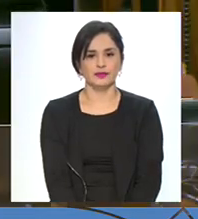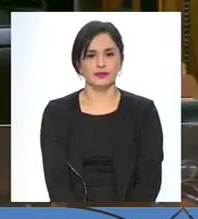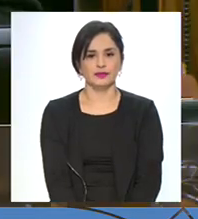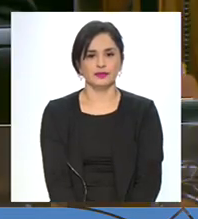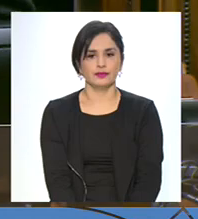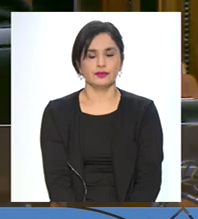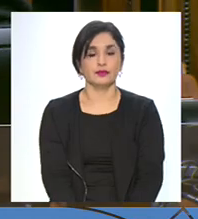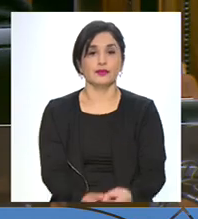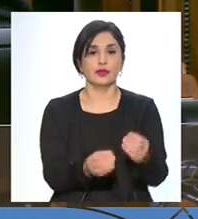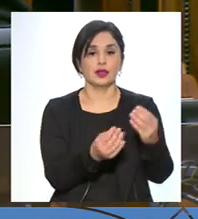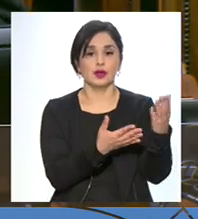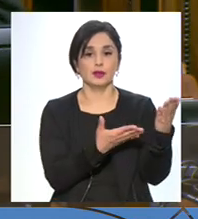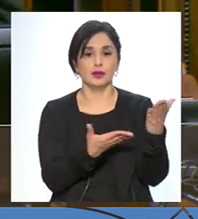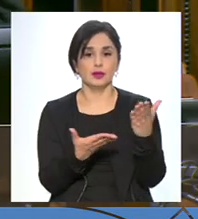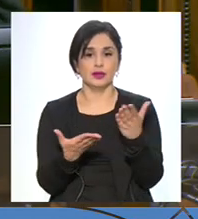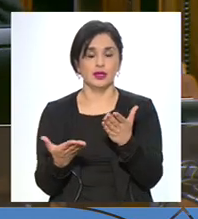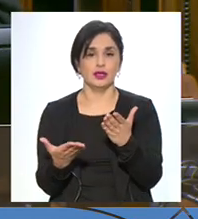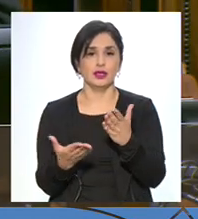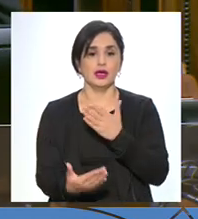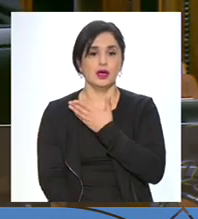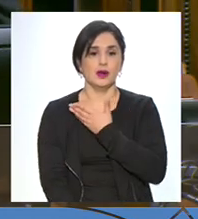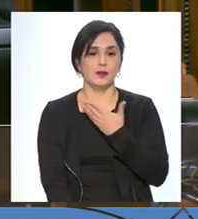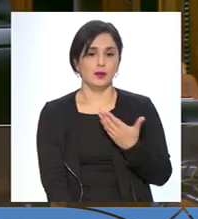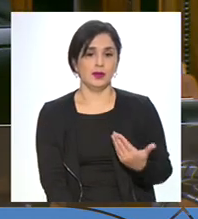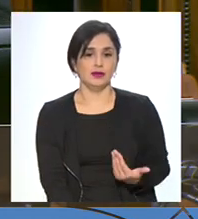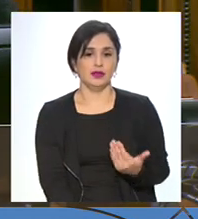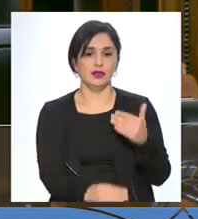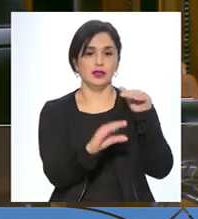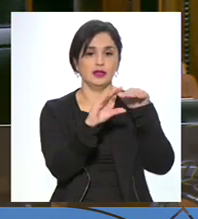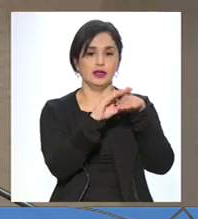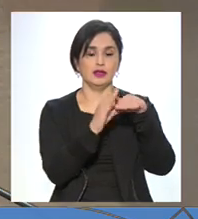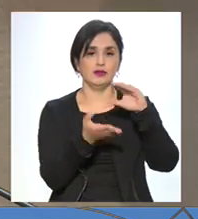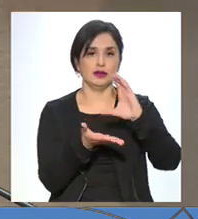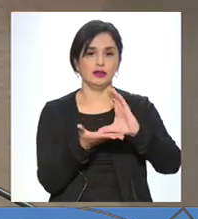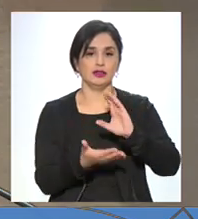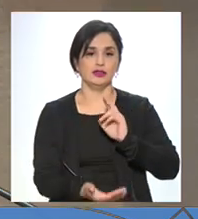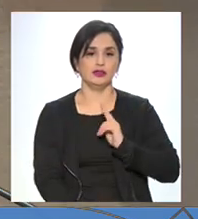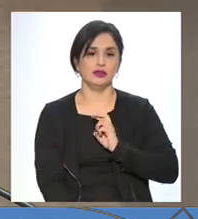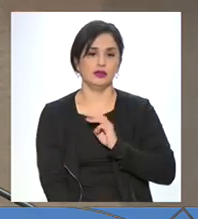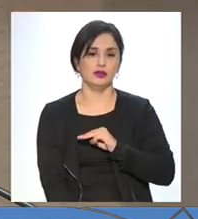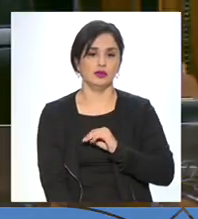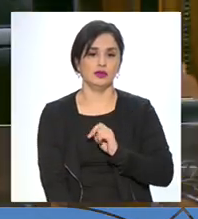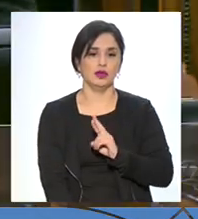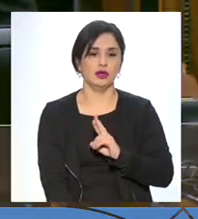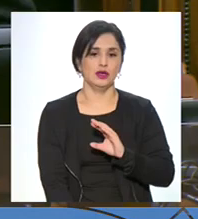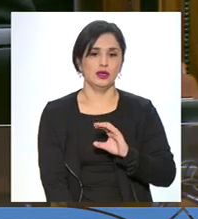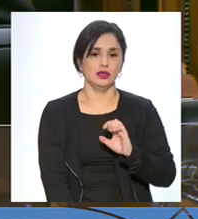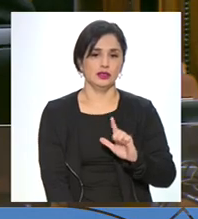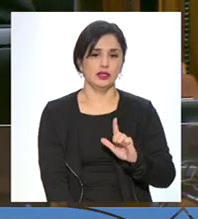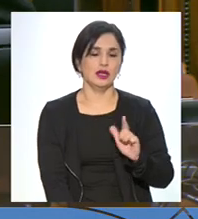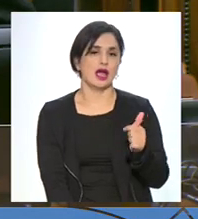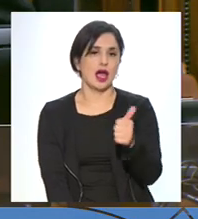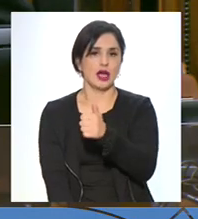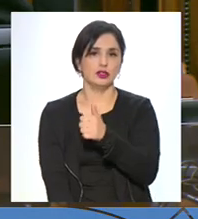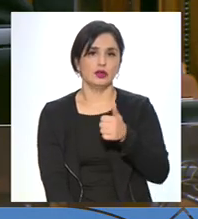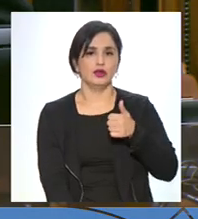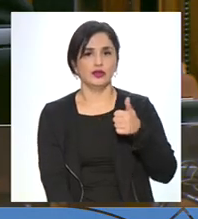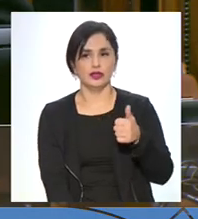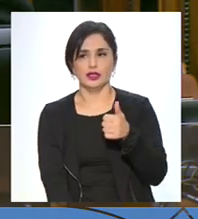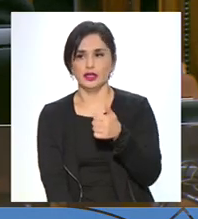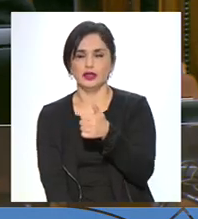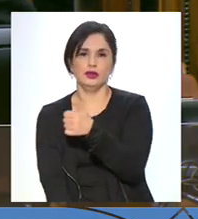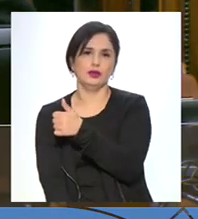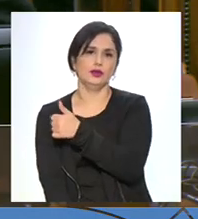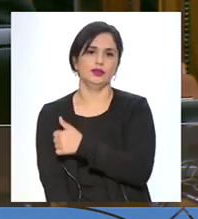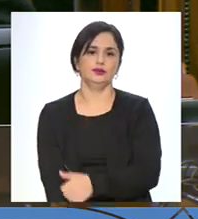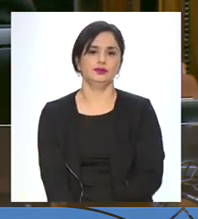Queremos darle la bienvenida al presidente del Banco Central, Mario Marcel, a todos los directores, Joaquín Vial, Rosana